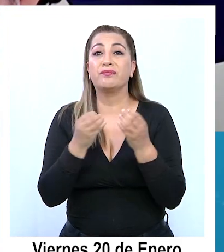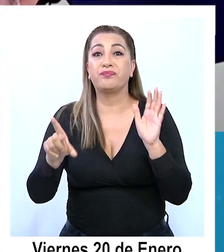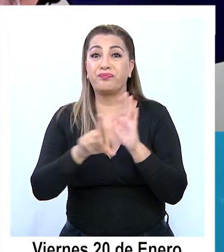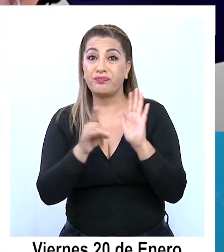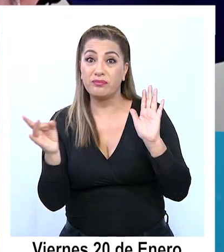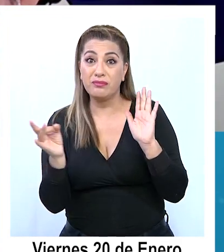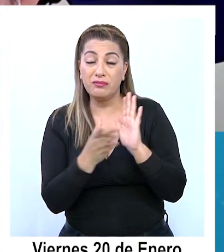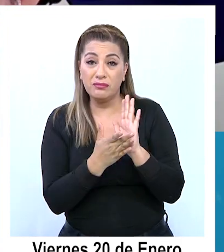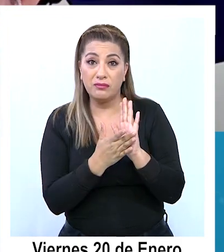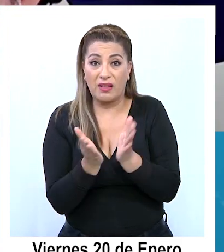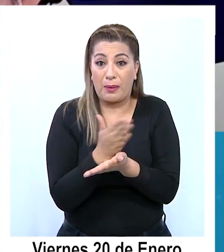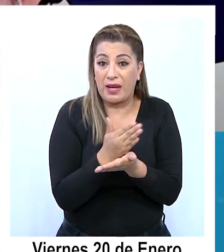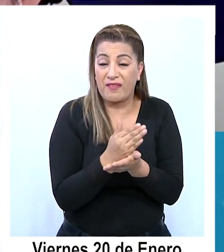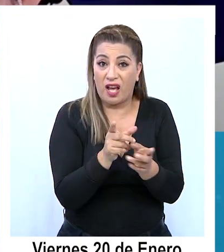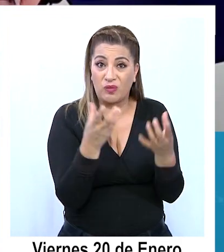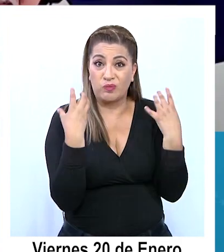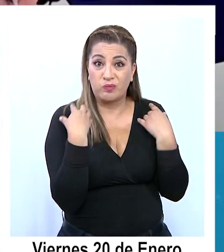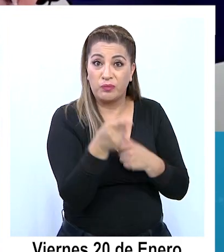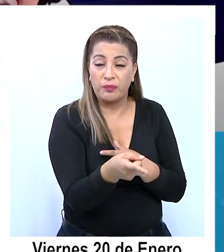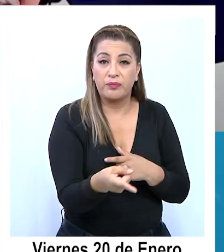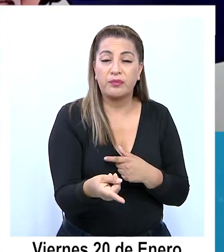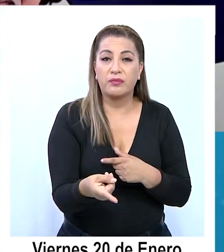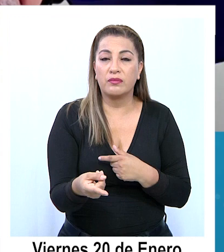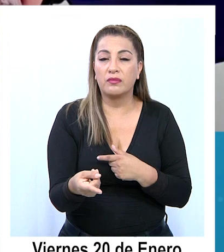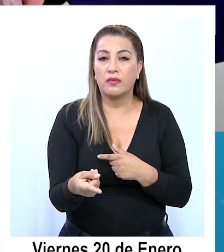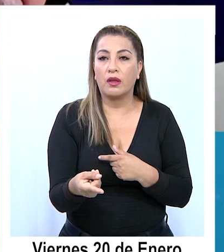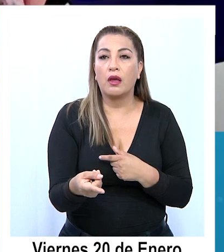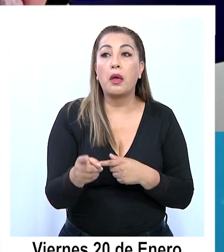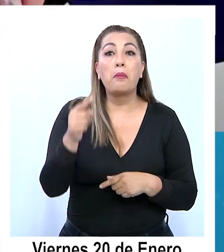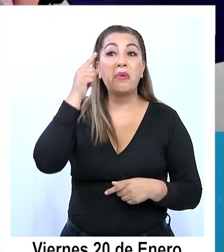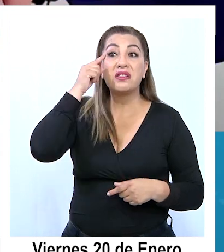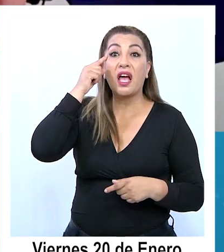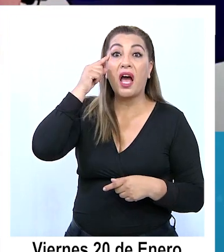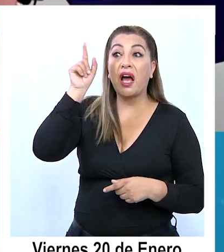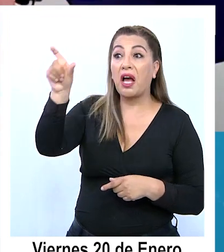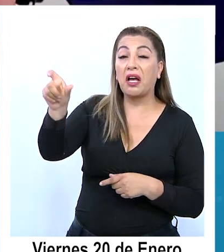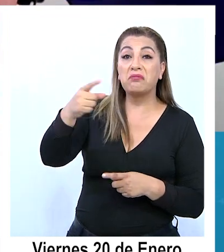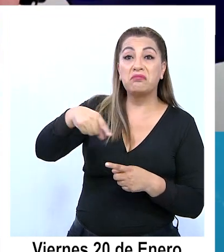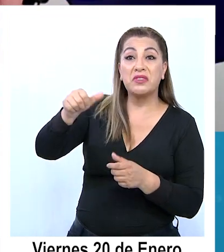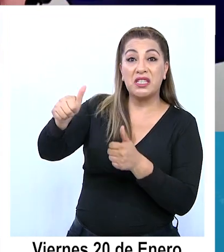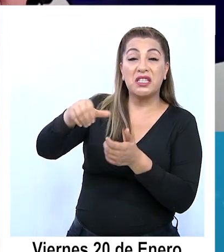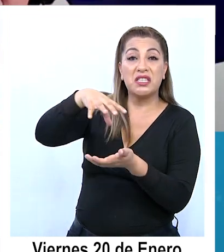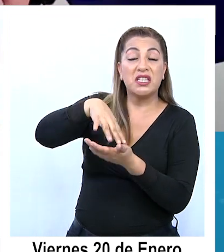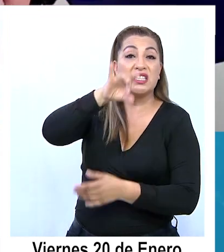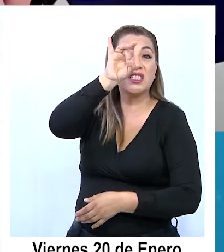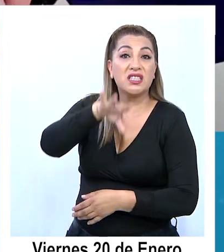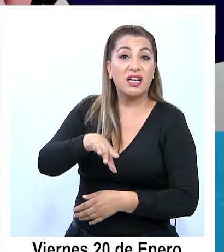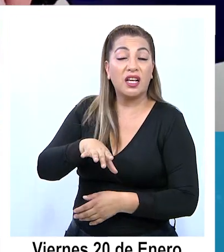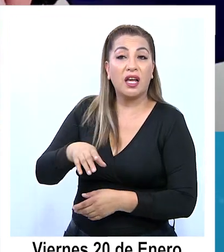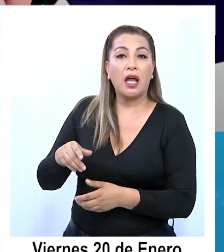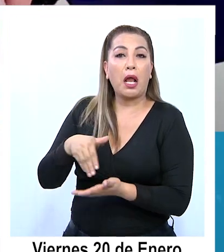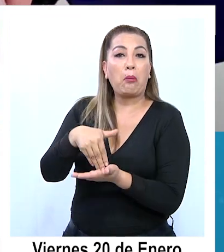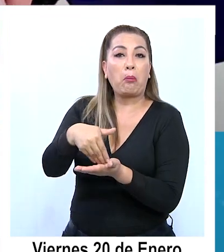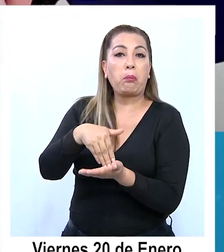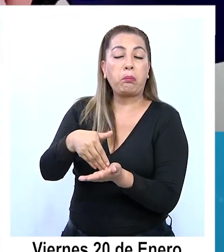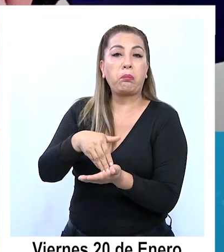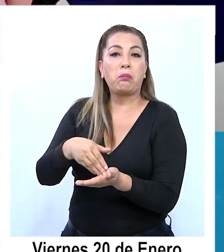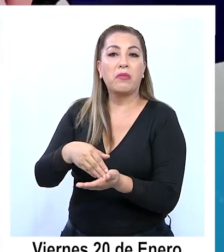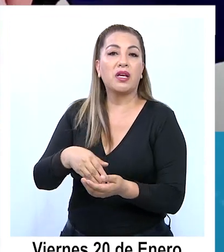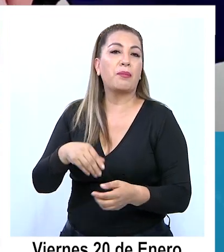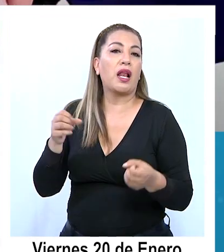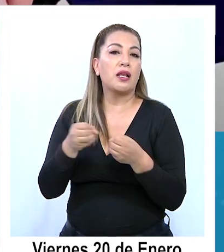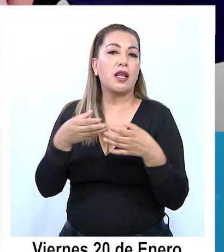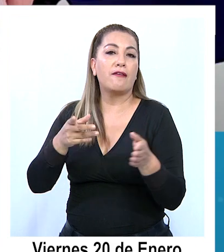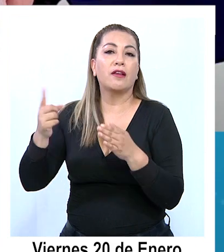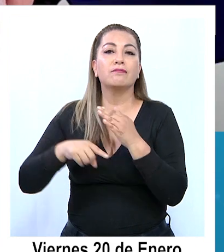oportunidad, ve la vulnerabilidad de la frontera y obviamente se las tomaron inmediatamente y eso ha